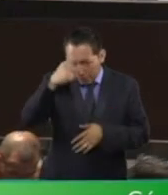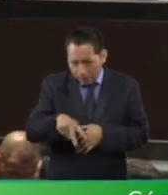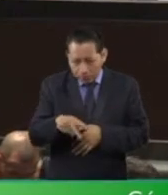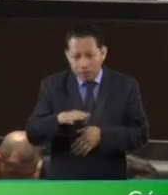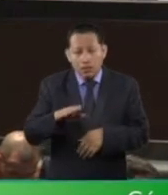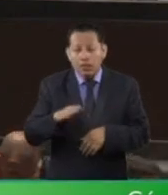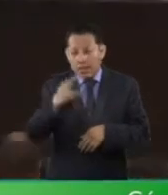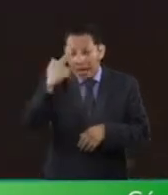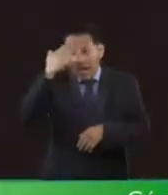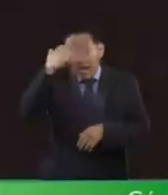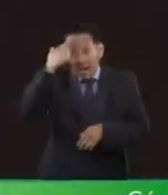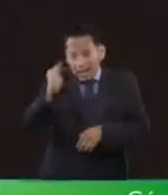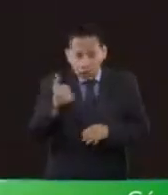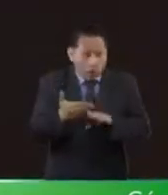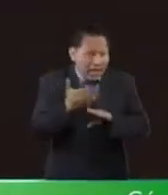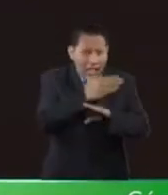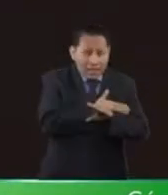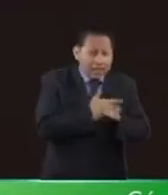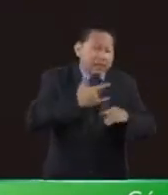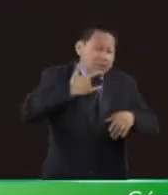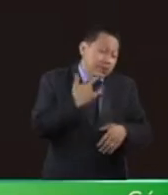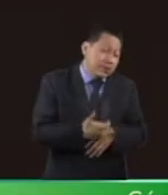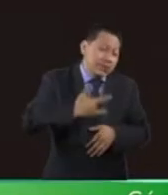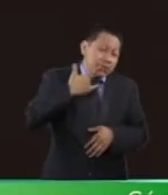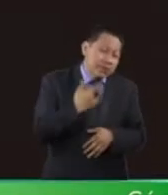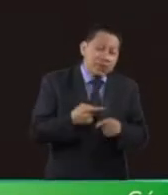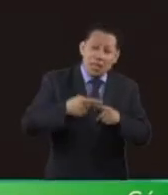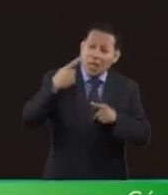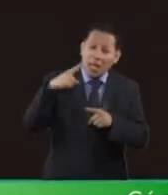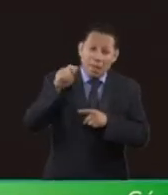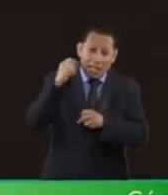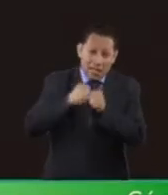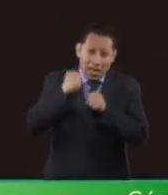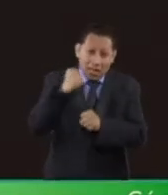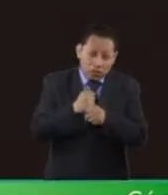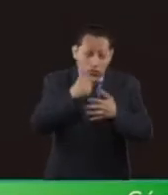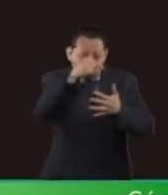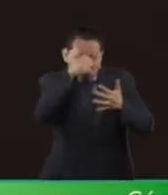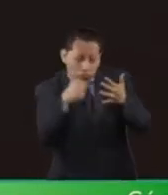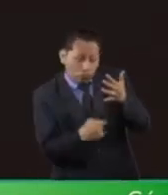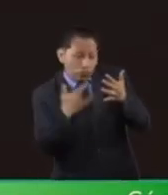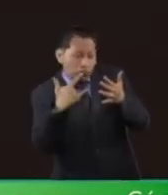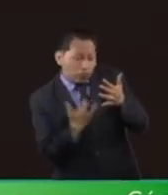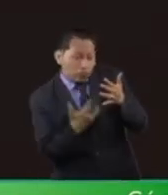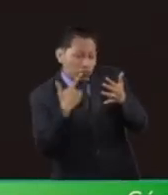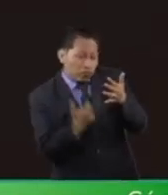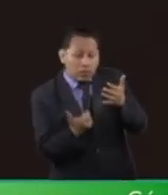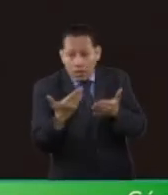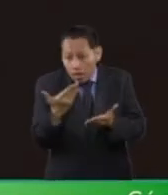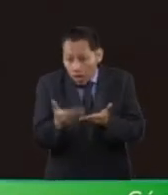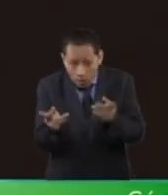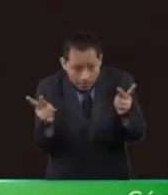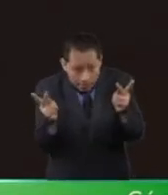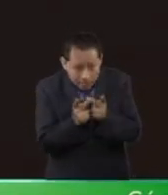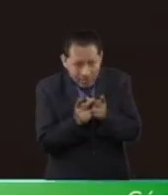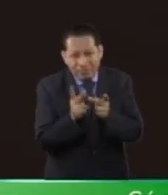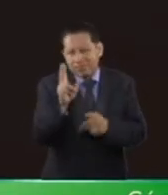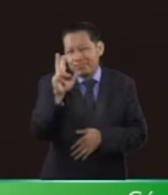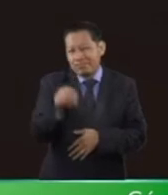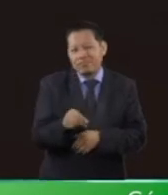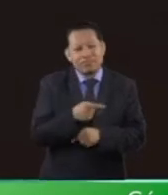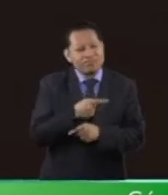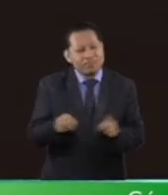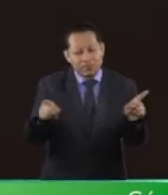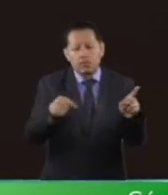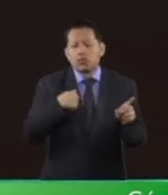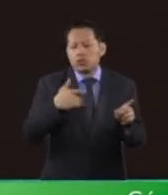causas por las que luchaban hace casi 20 años no tienen similitud con las de ahora. Estoy